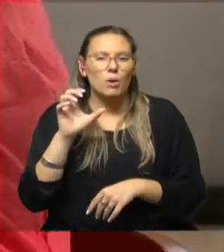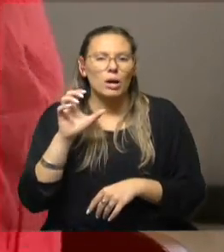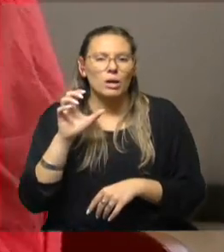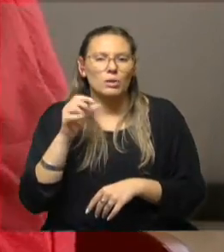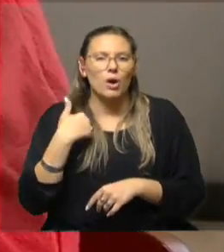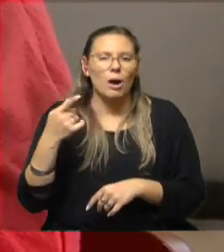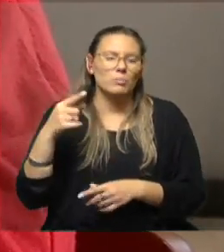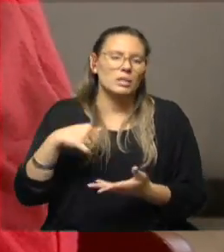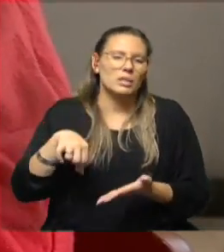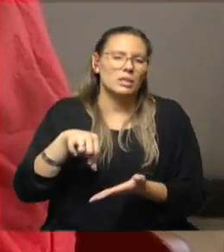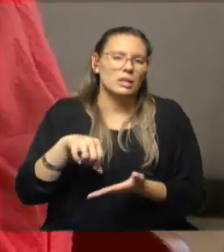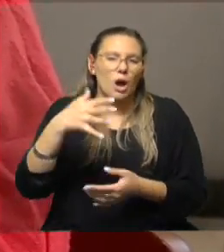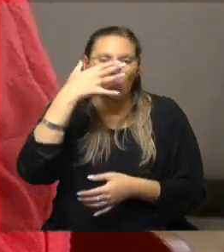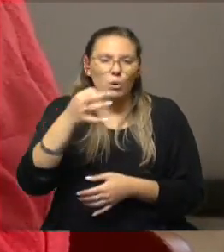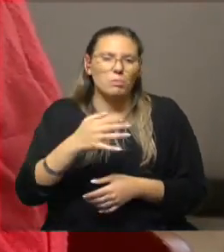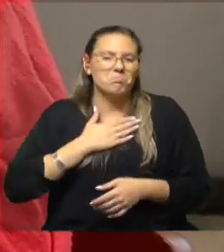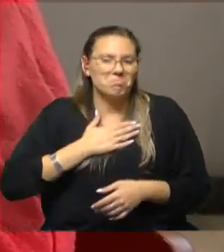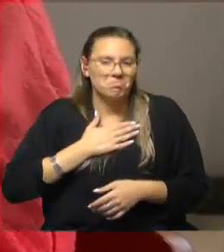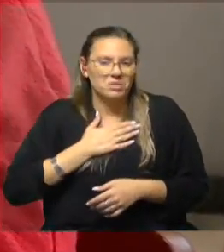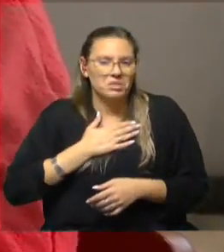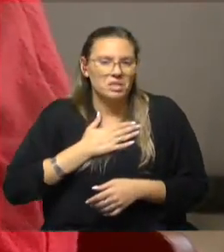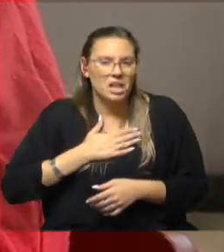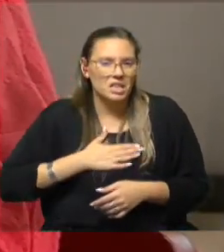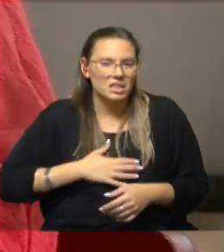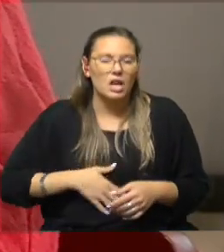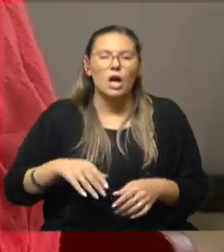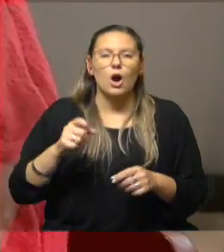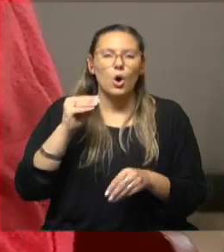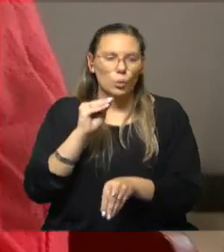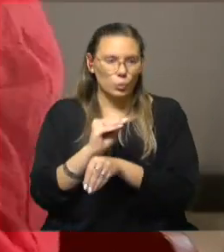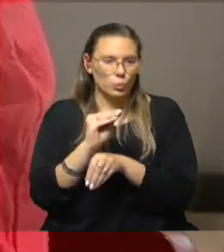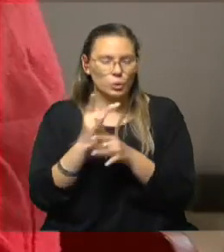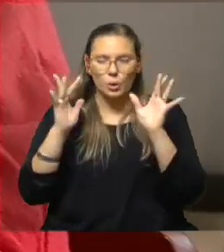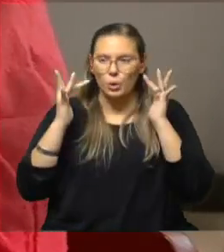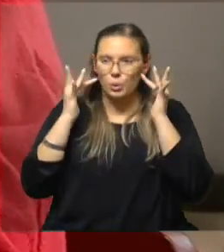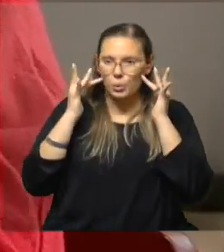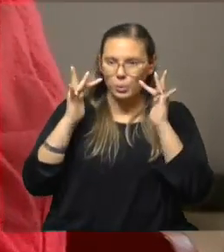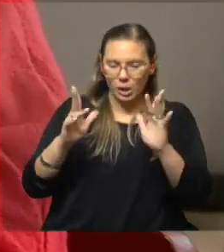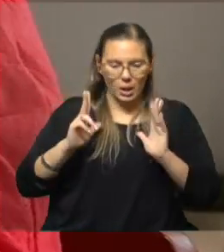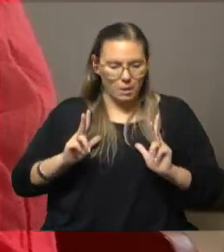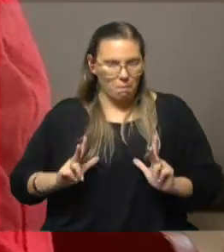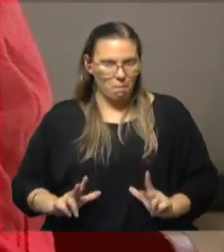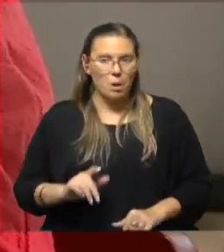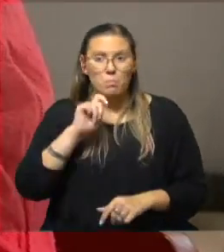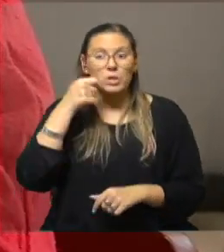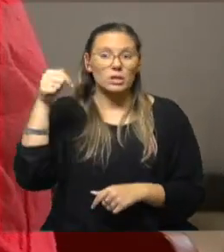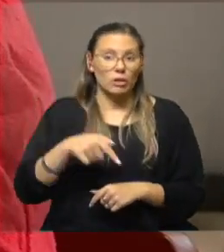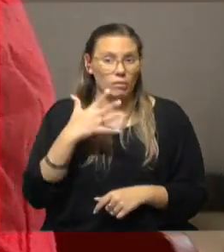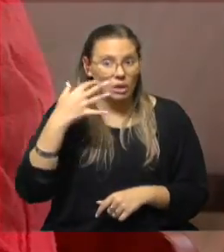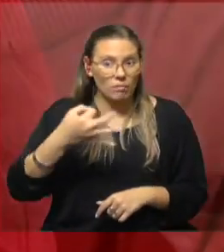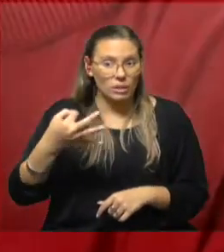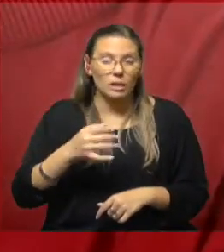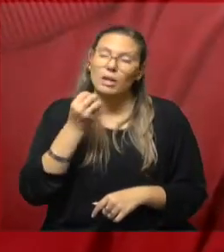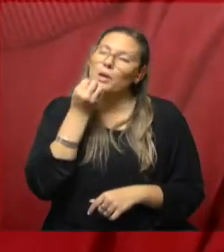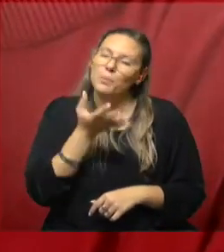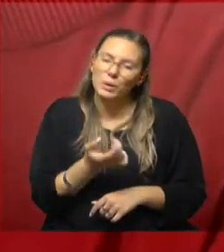natal. Es tranqui, culto, educado. Es muy lindo estar acá, me encanta. Qué bueno